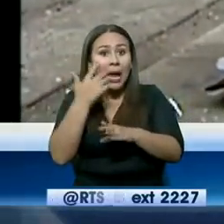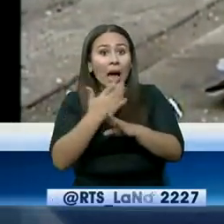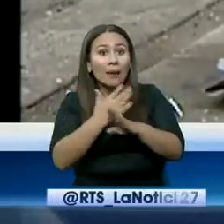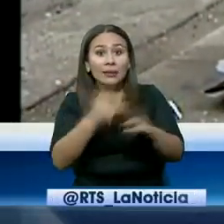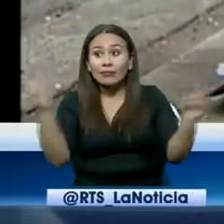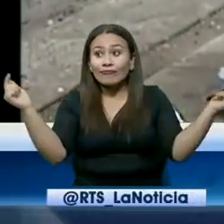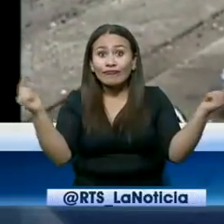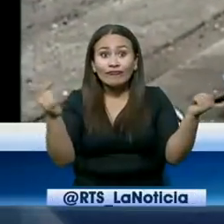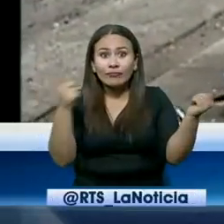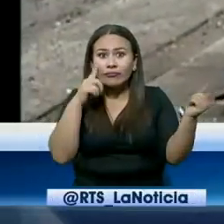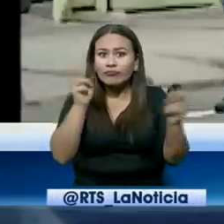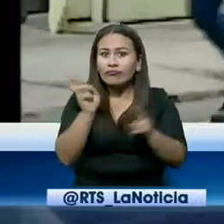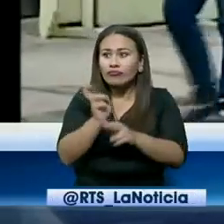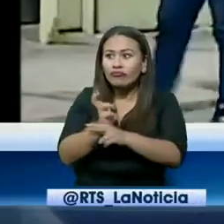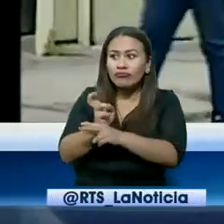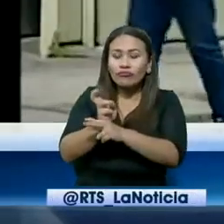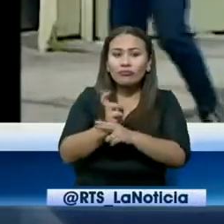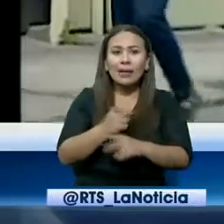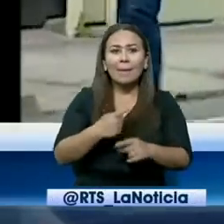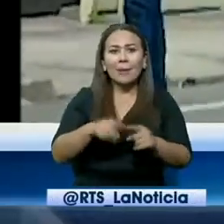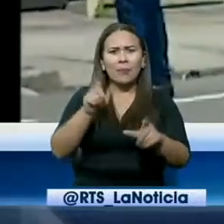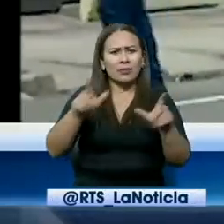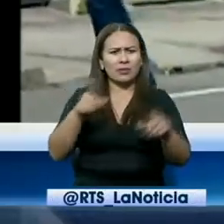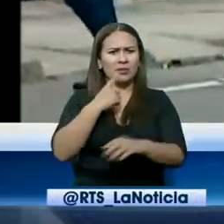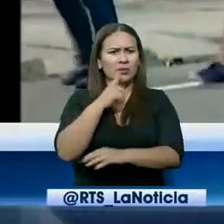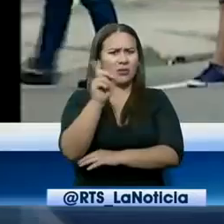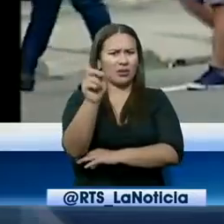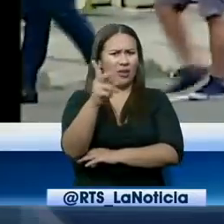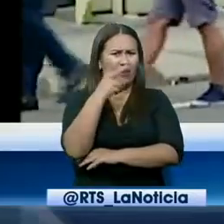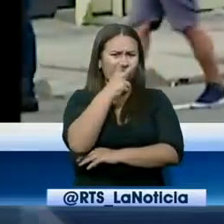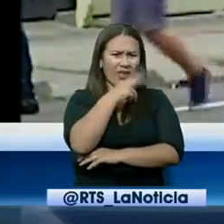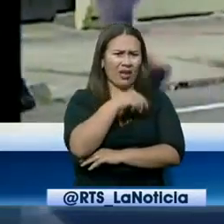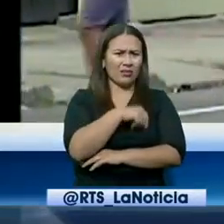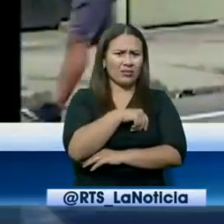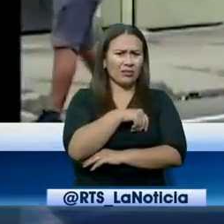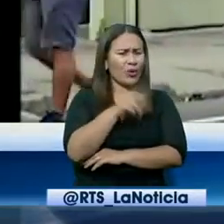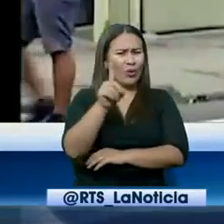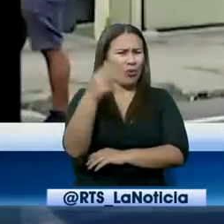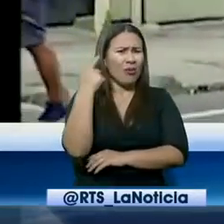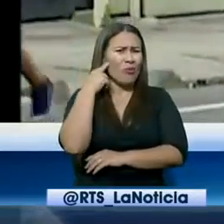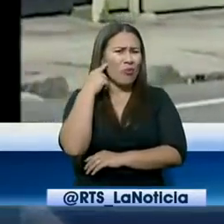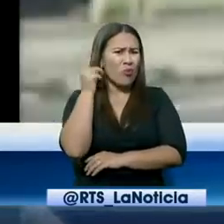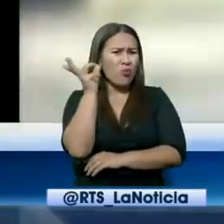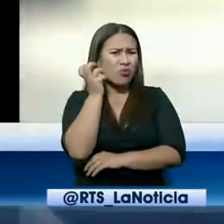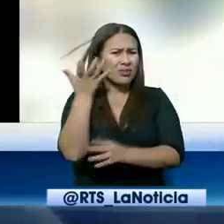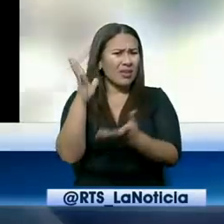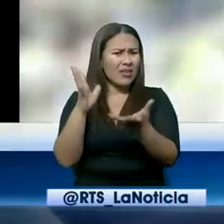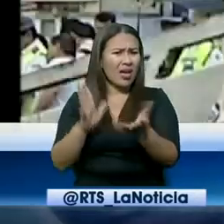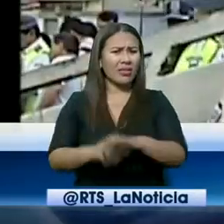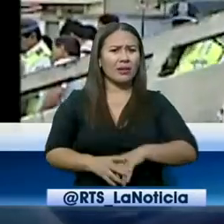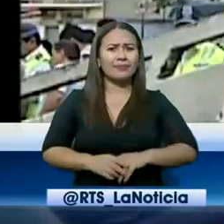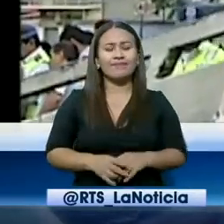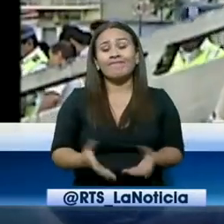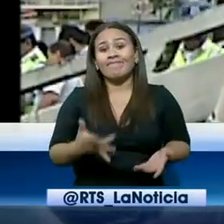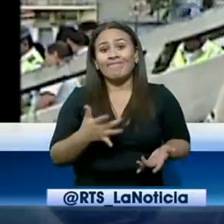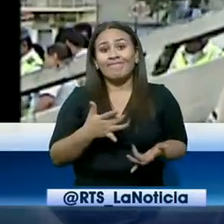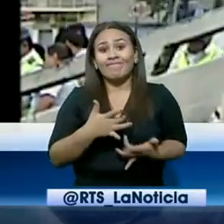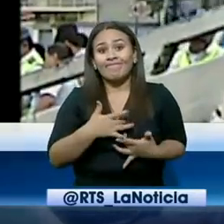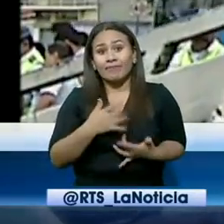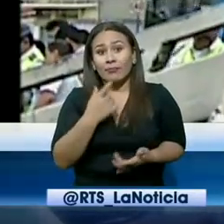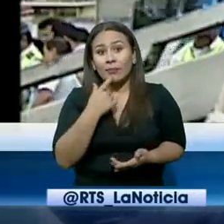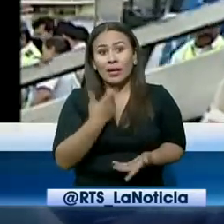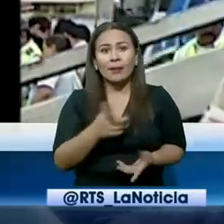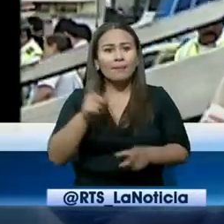se encontraban de paso, pero en el sector hubo personas quienes aseguraron lo contrario. Lastimosamente, hay que decirlo,